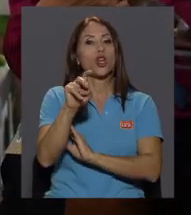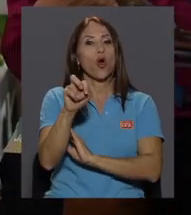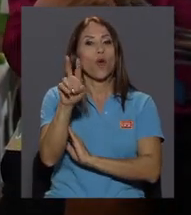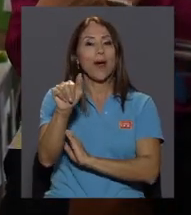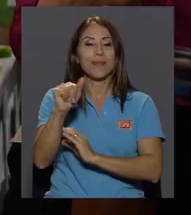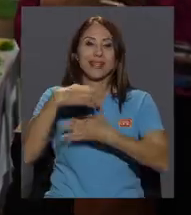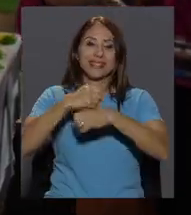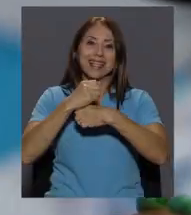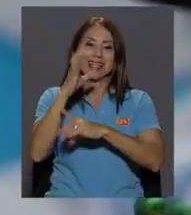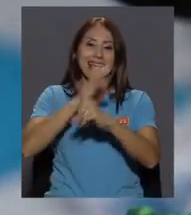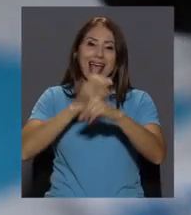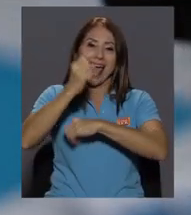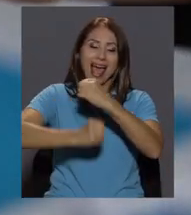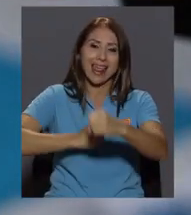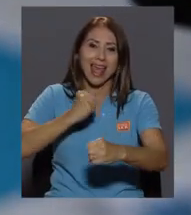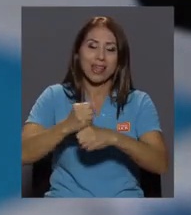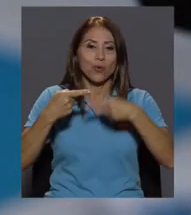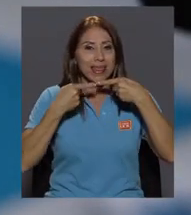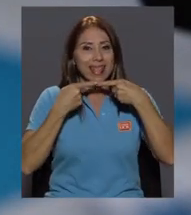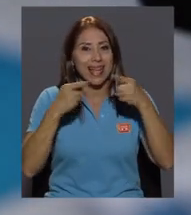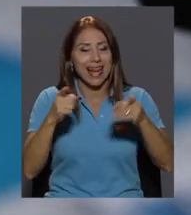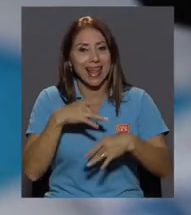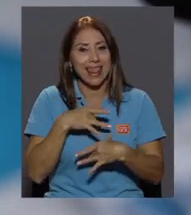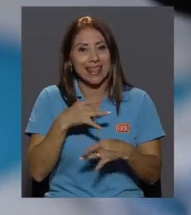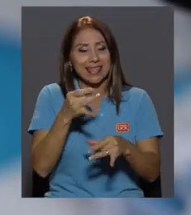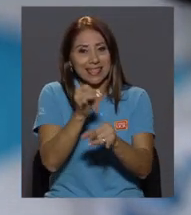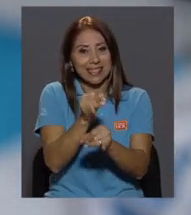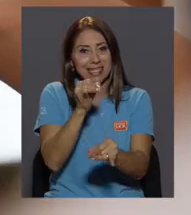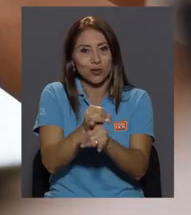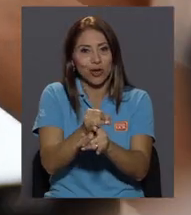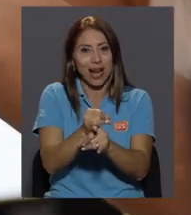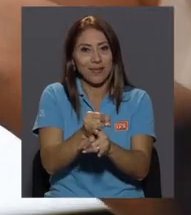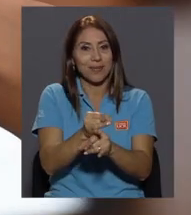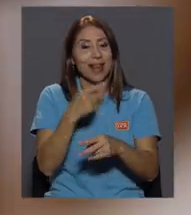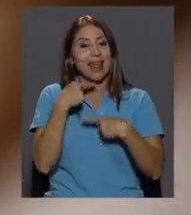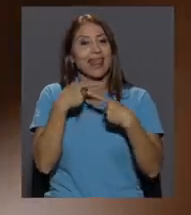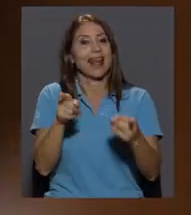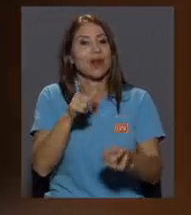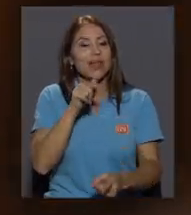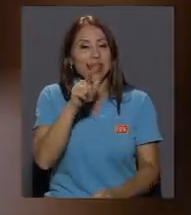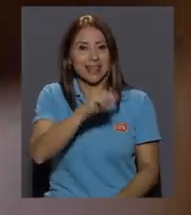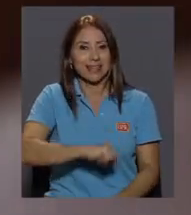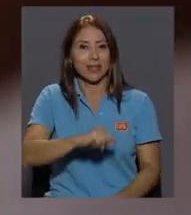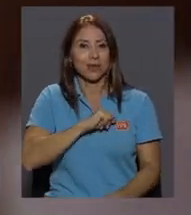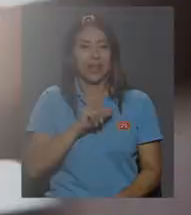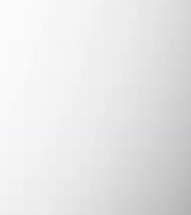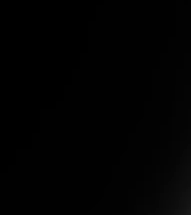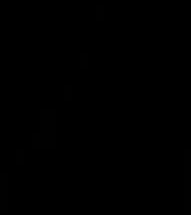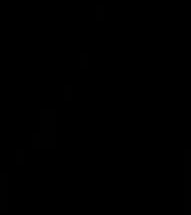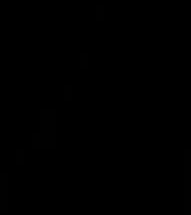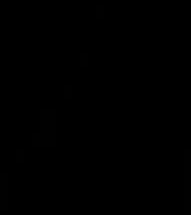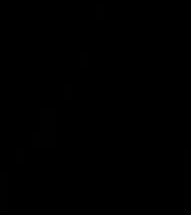anualmente y es una actividad declarada de interés institucional por la rectoría de la usr